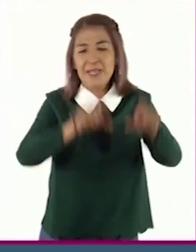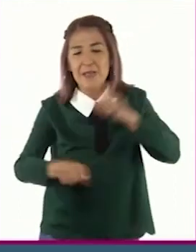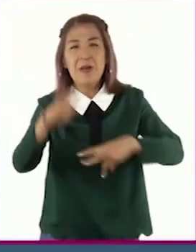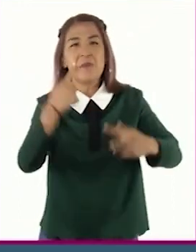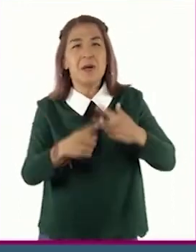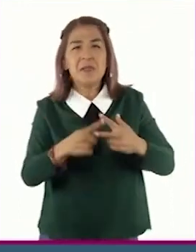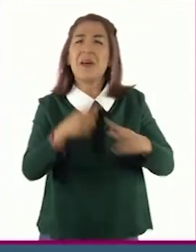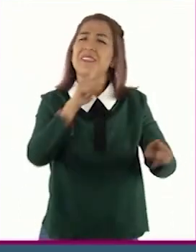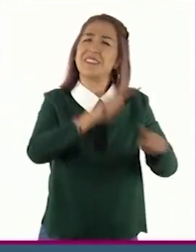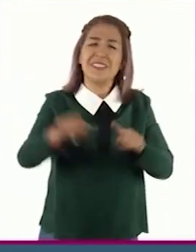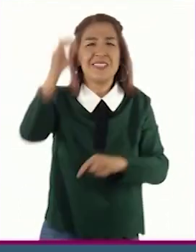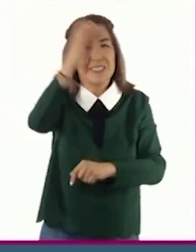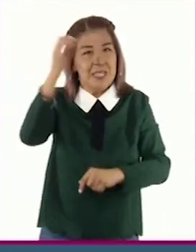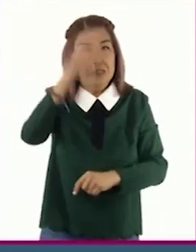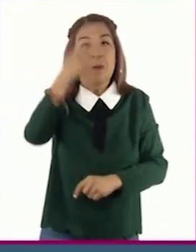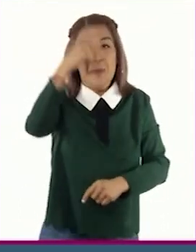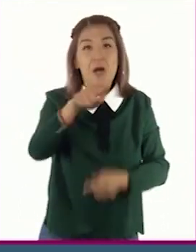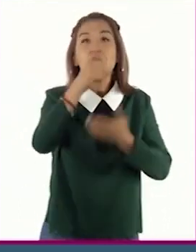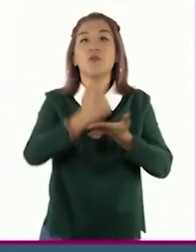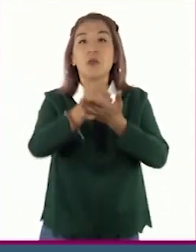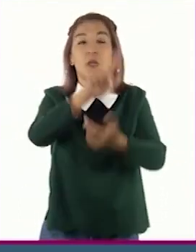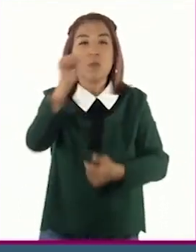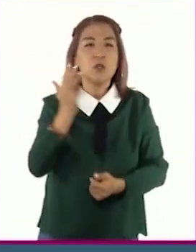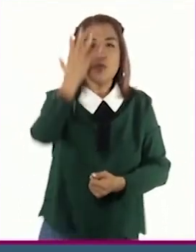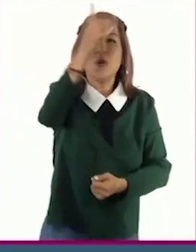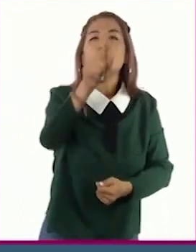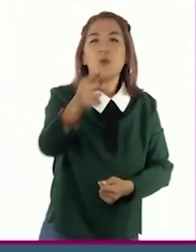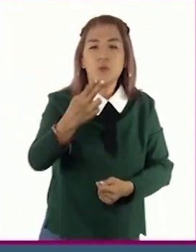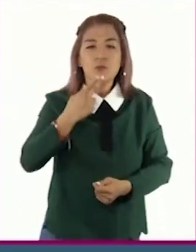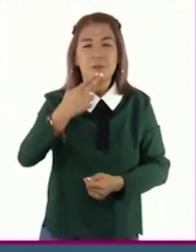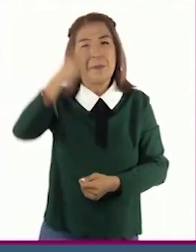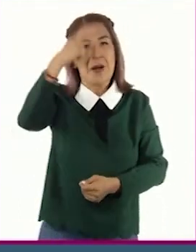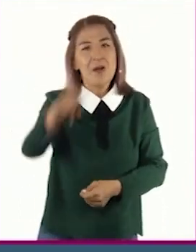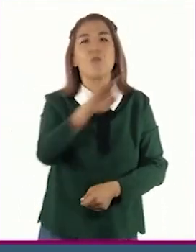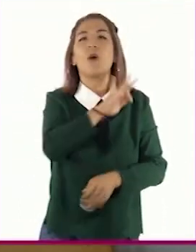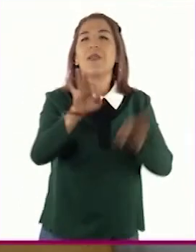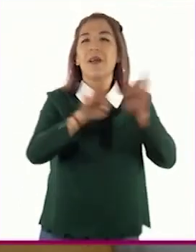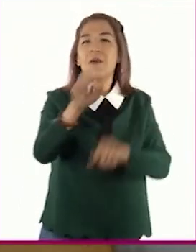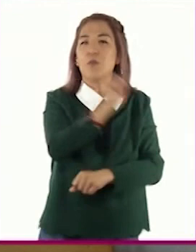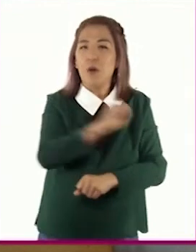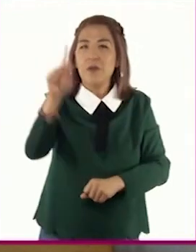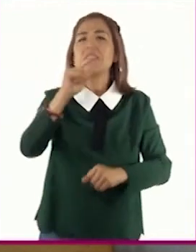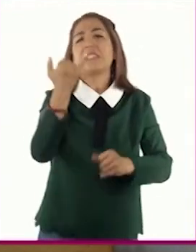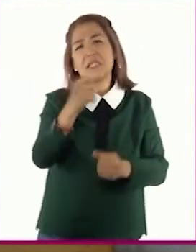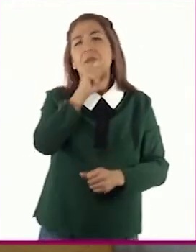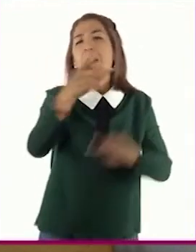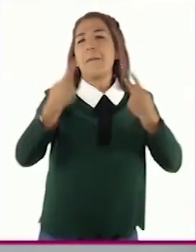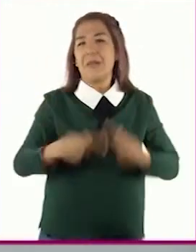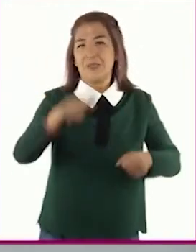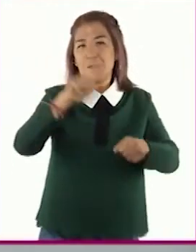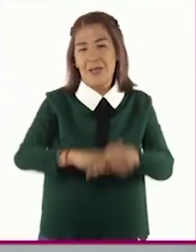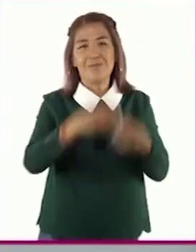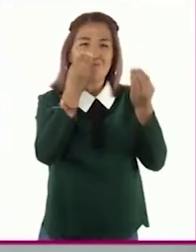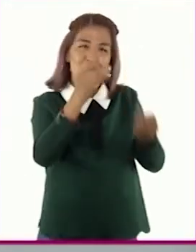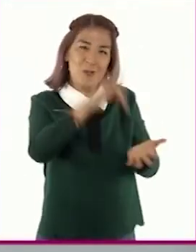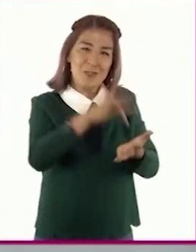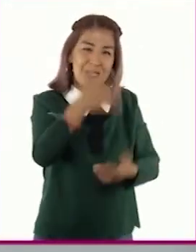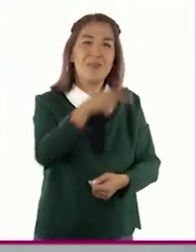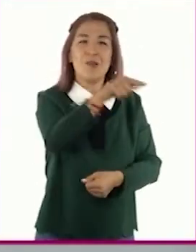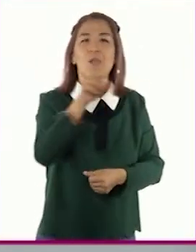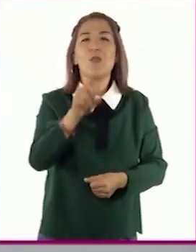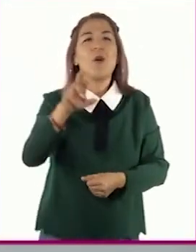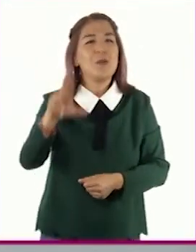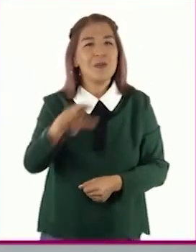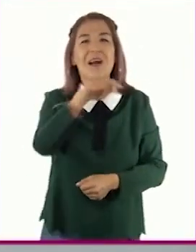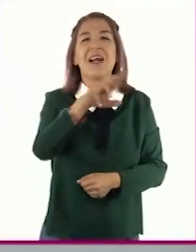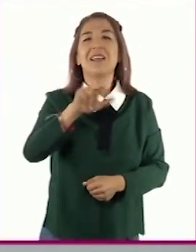serán una herramienta útil que nos ayude a desarrollarnos como personas y como profesionistas. Muchas gracias, doctor Ramsés, por